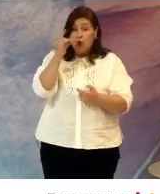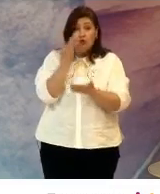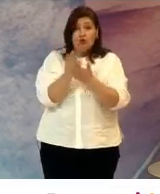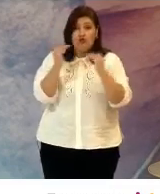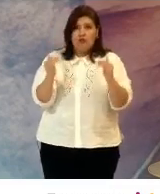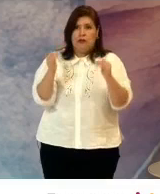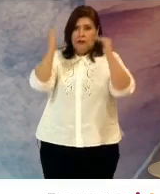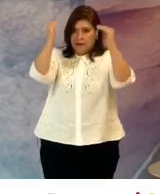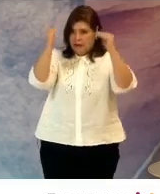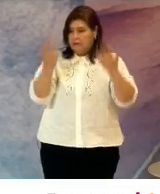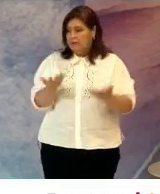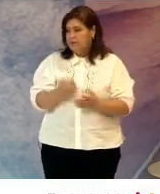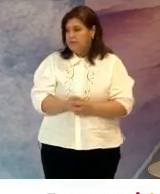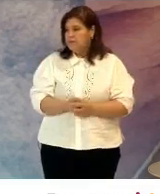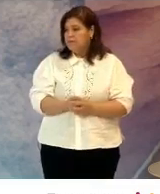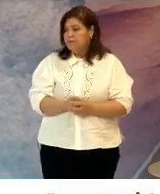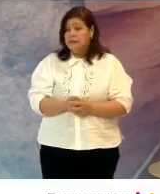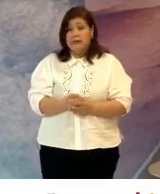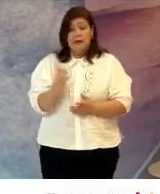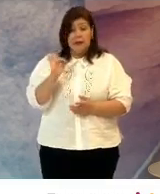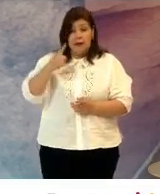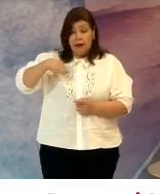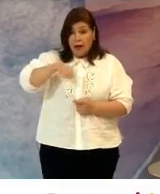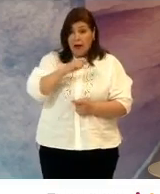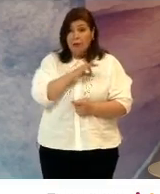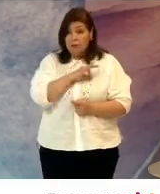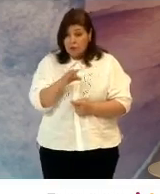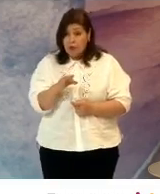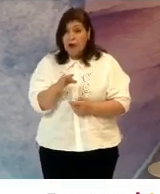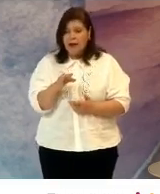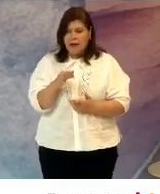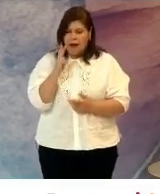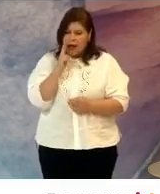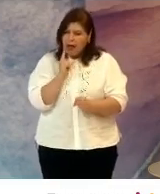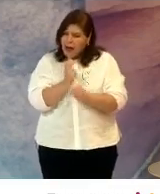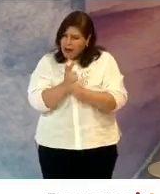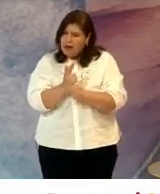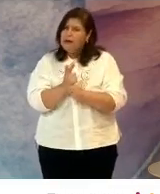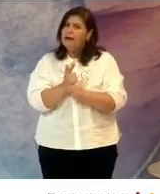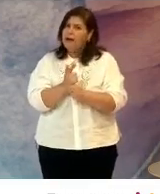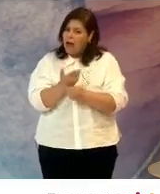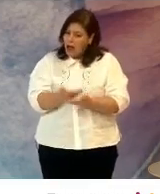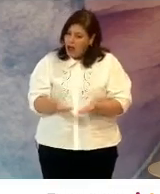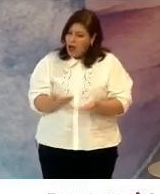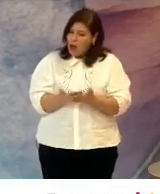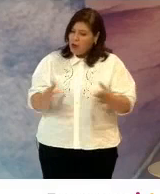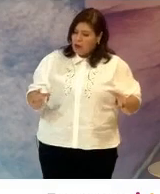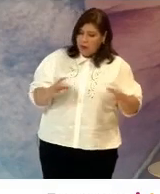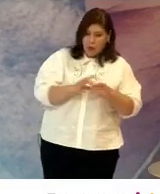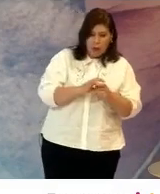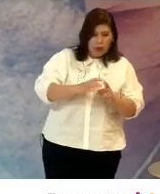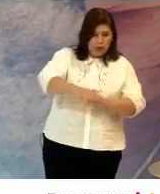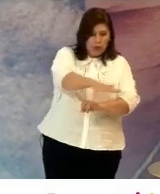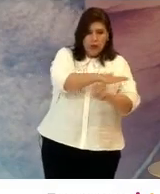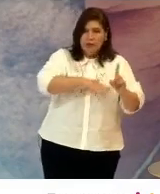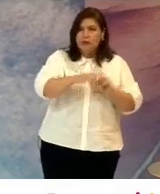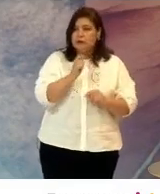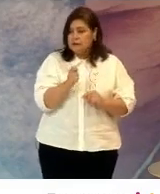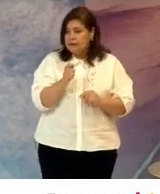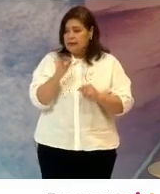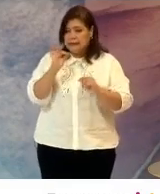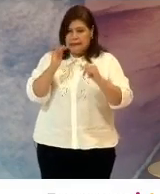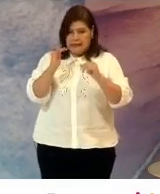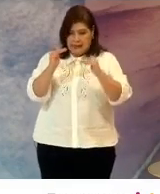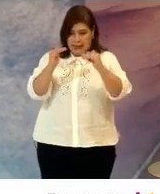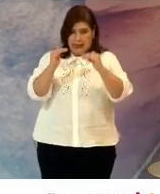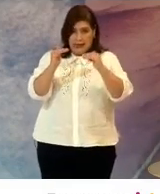en esta imagen. Y si aplicamos esta distinción al momento actual, lo que vemos es que del lado